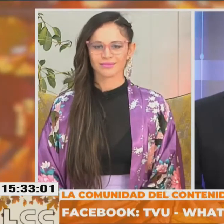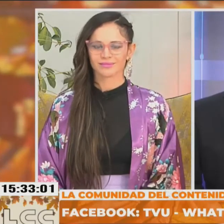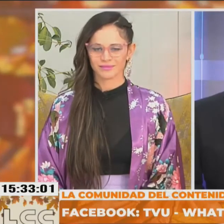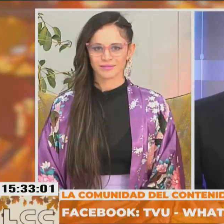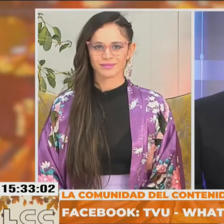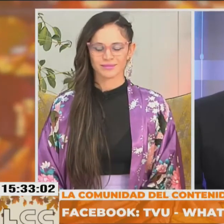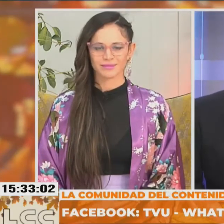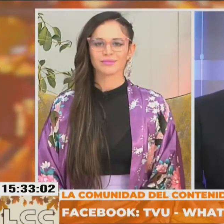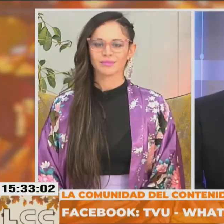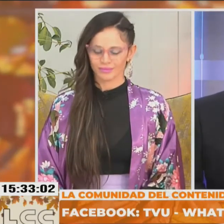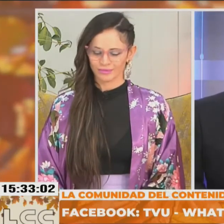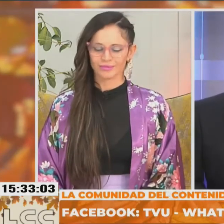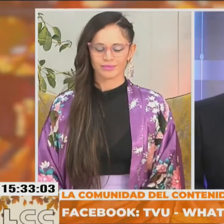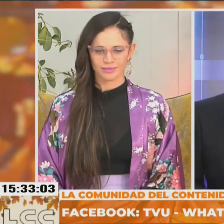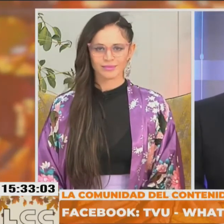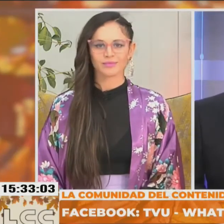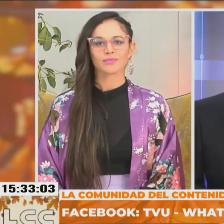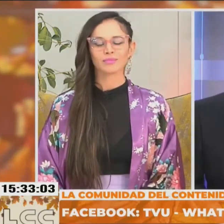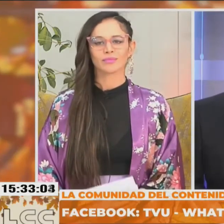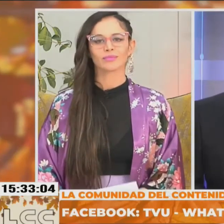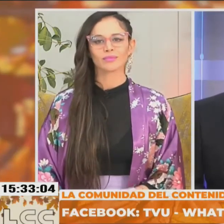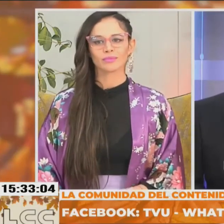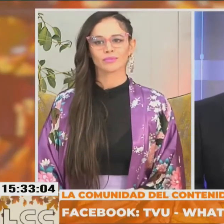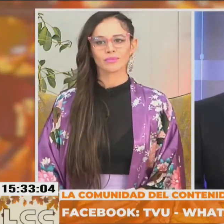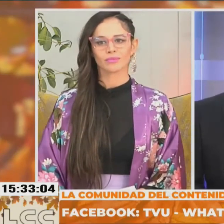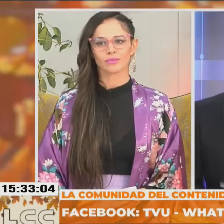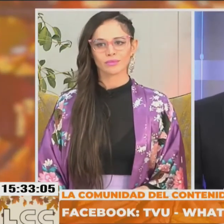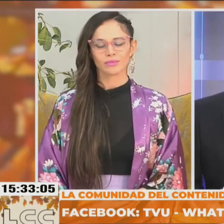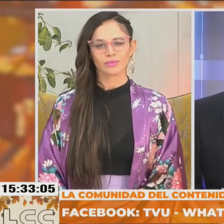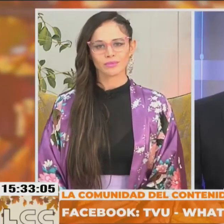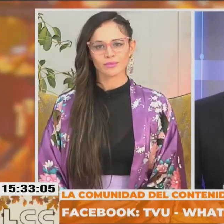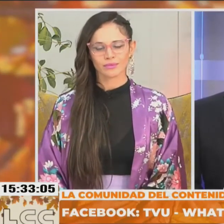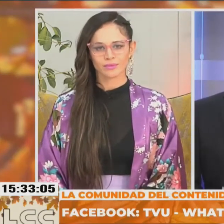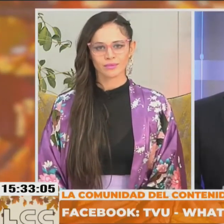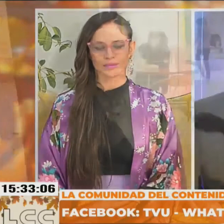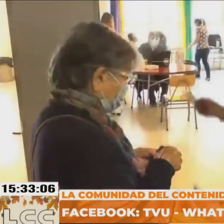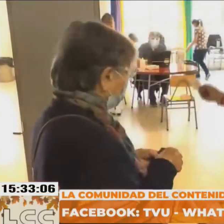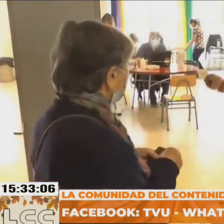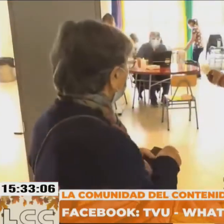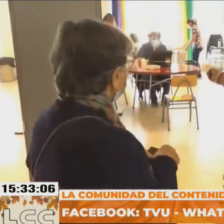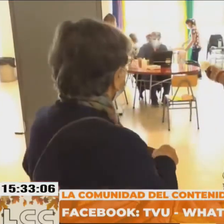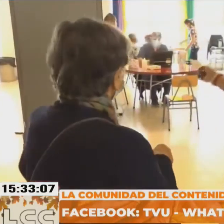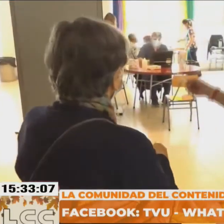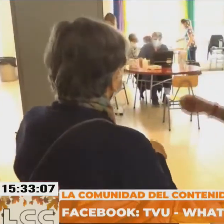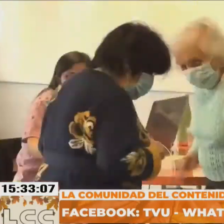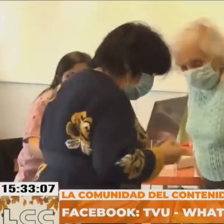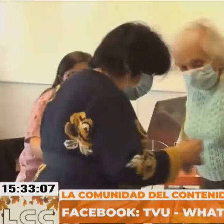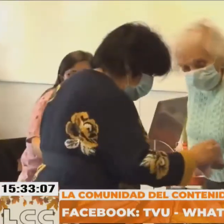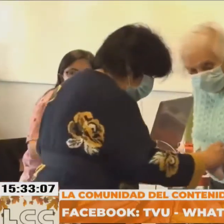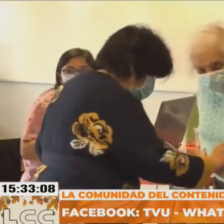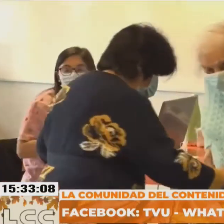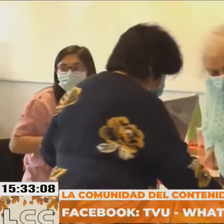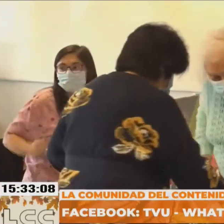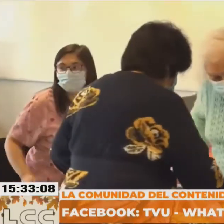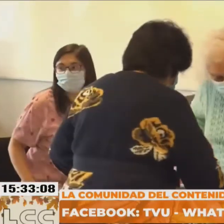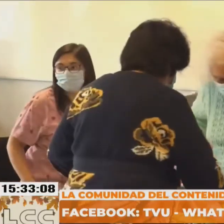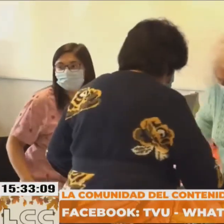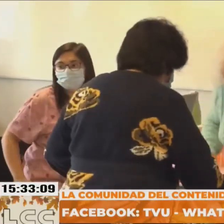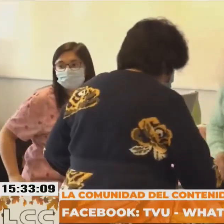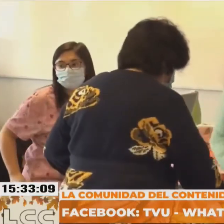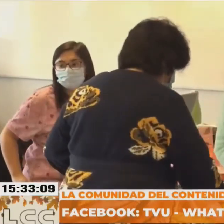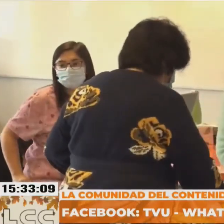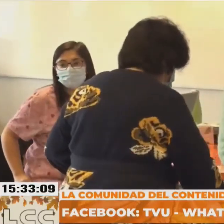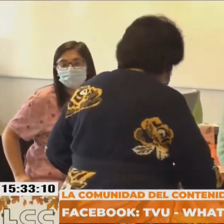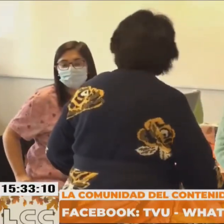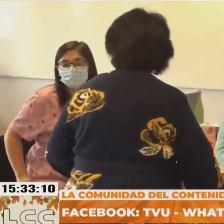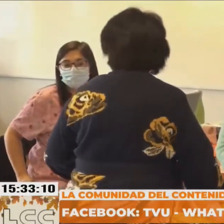con lo sanitario. Fíjate que hoy se reportaron 577 nuevos casos de COVID-19. Es una cifra menor en comparación con